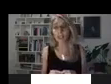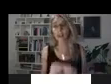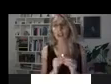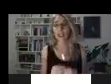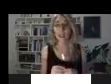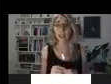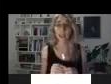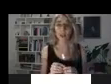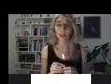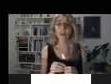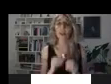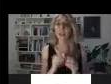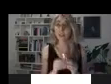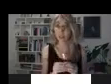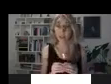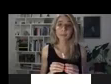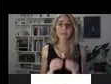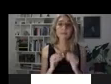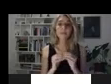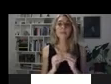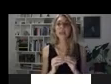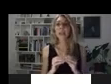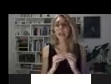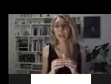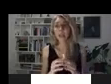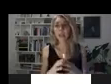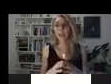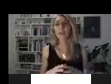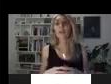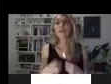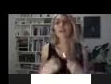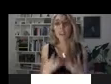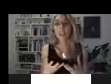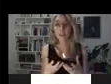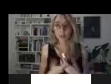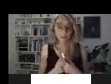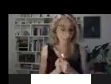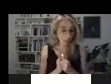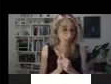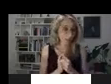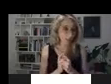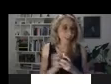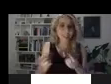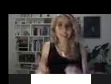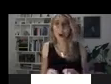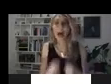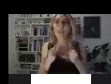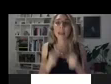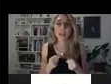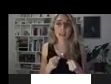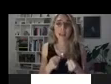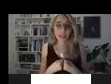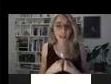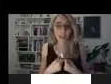Y aquí lo que les quiero decir es que no nos sirve,